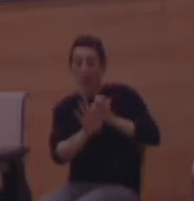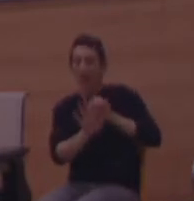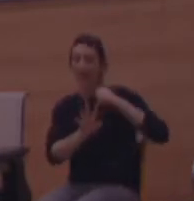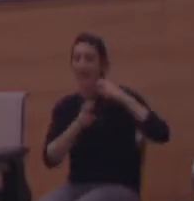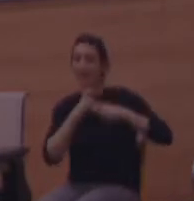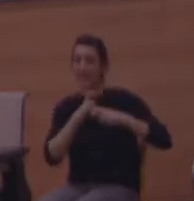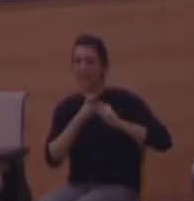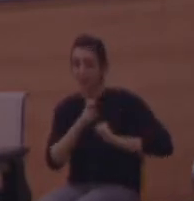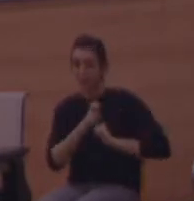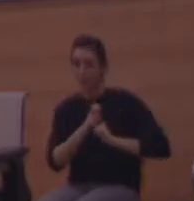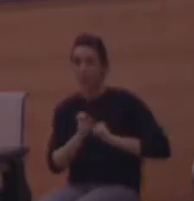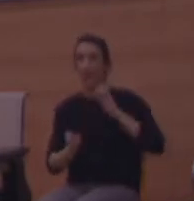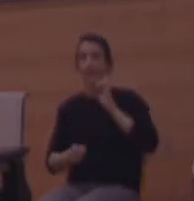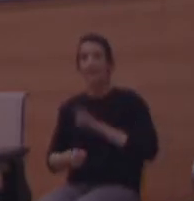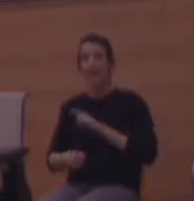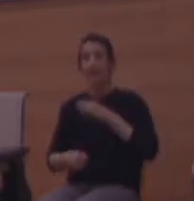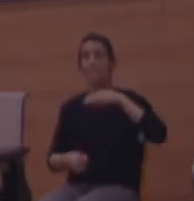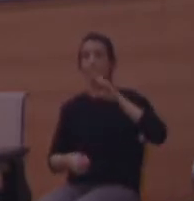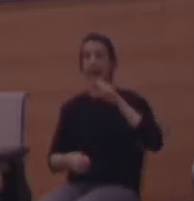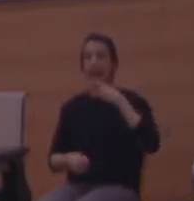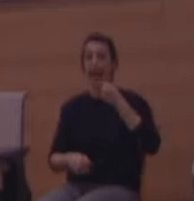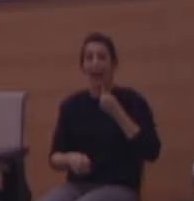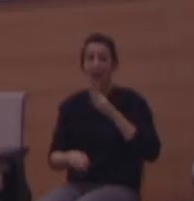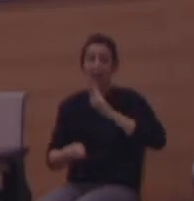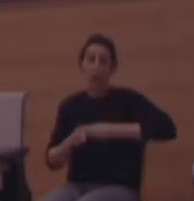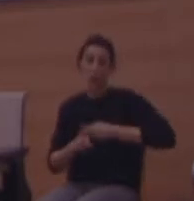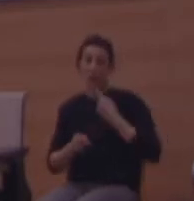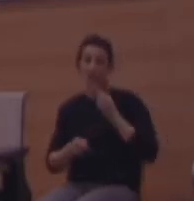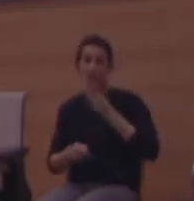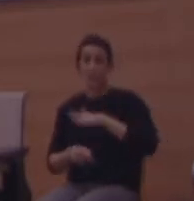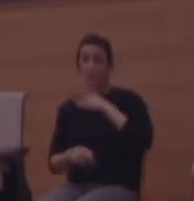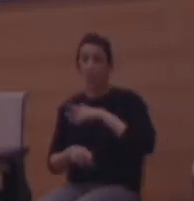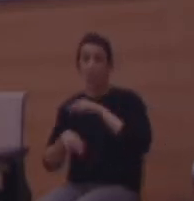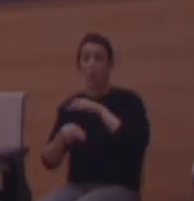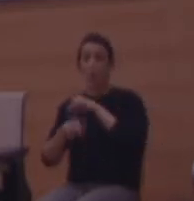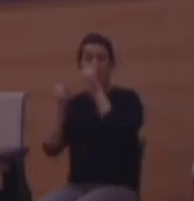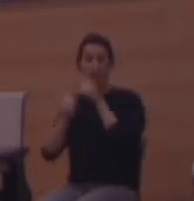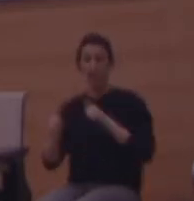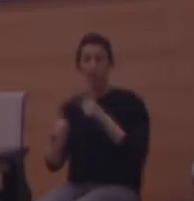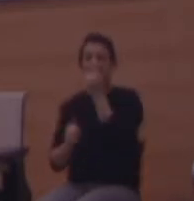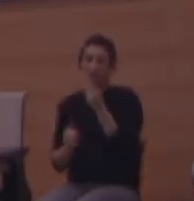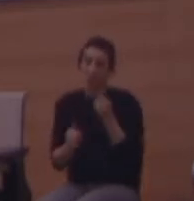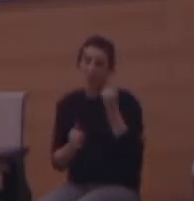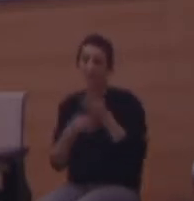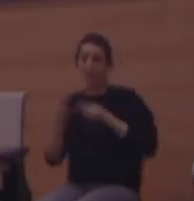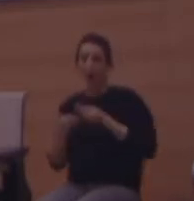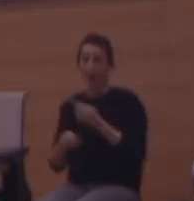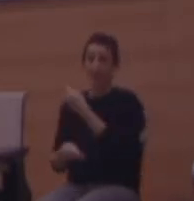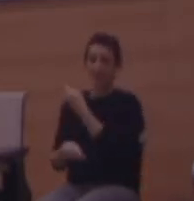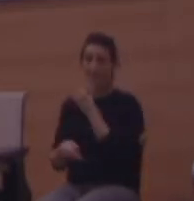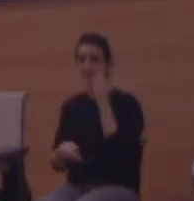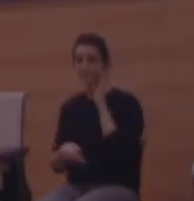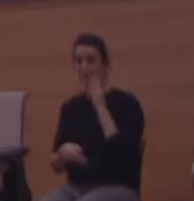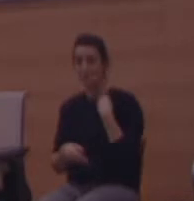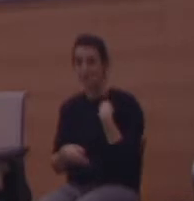También tenemos las tipo omega, que llamamos, ¿vale? Porque hacen este dibujito. Y luego, bueno,